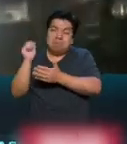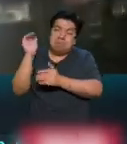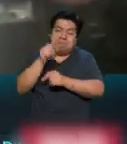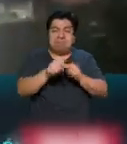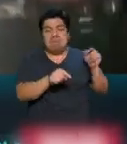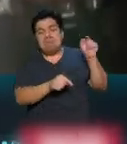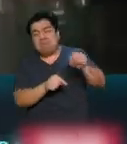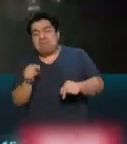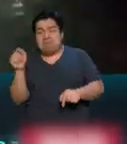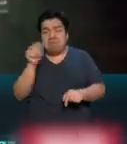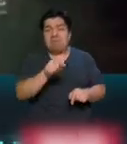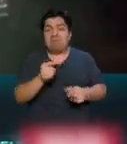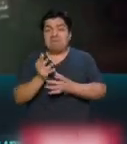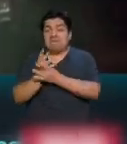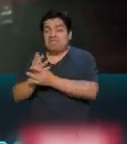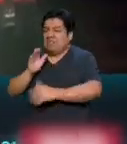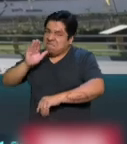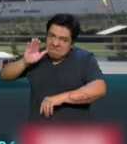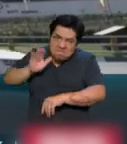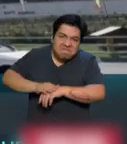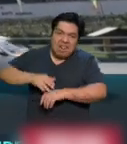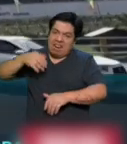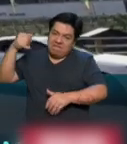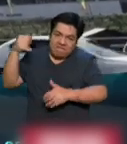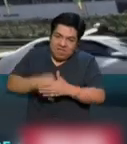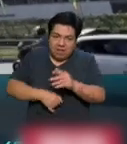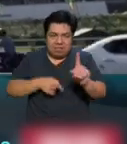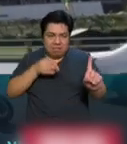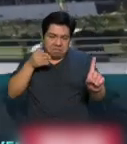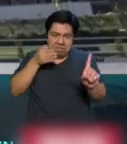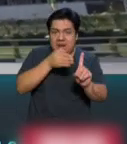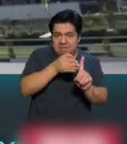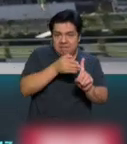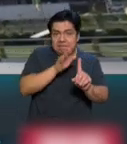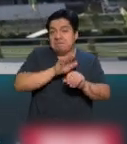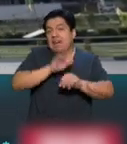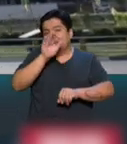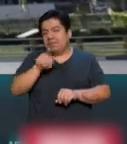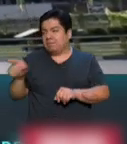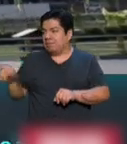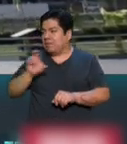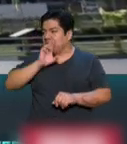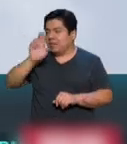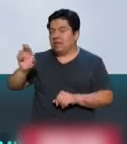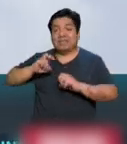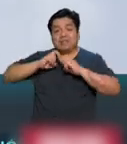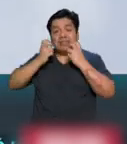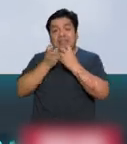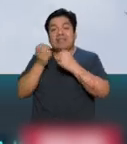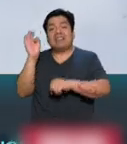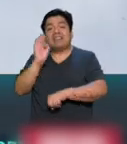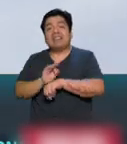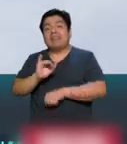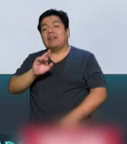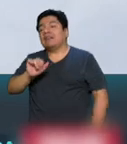Israel y prometió operaciones más devastadoras contra objetivos vitales. En respuesta, el ministro de Defensa